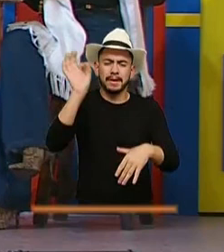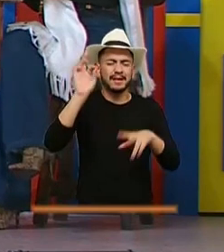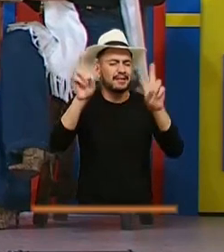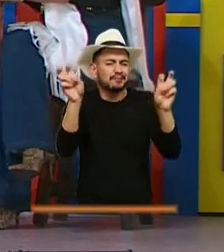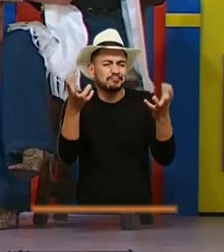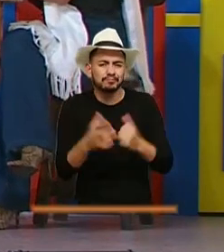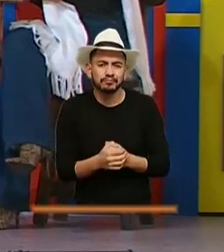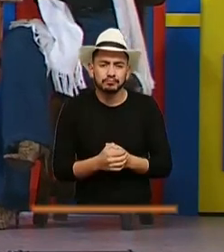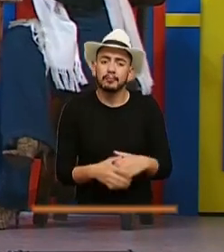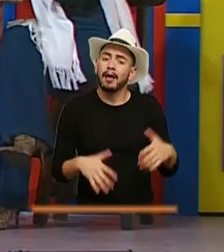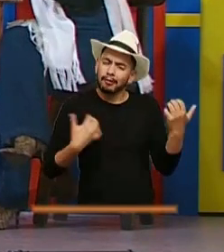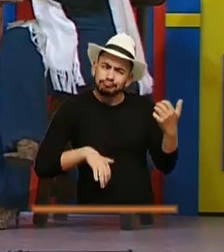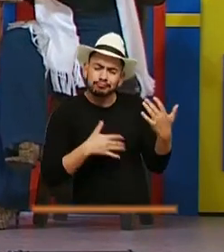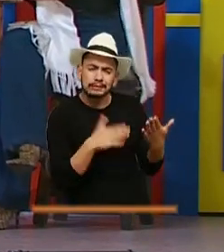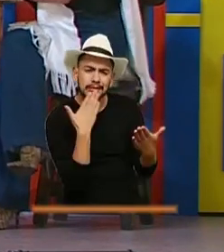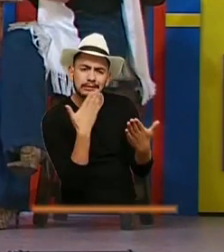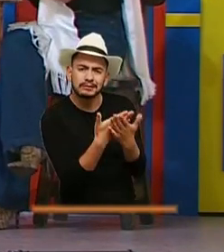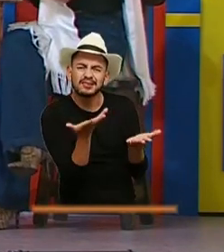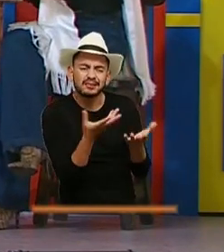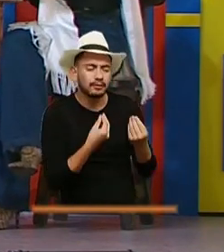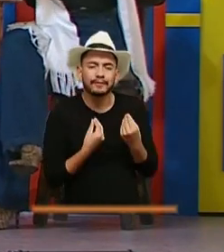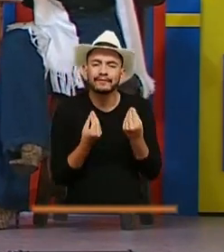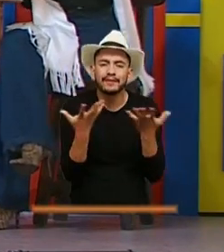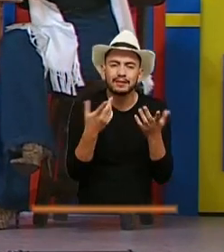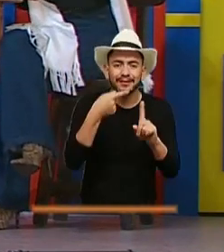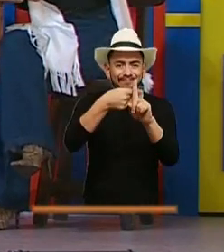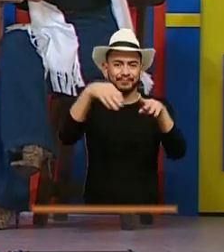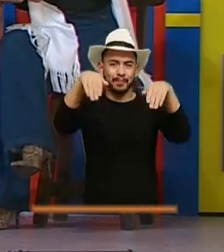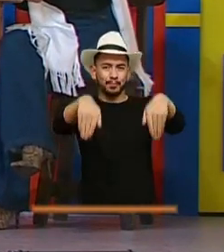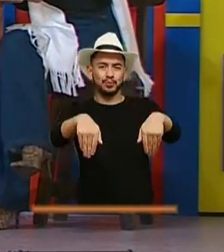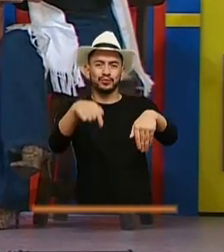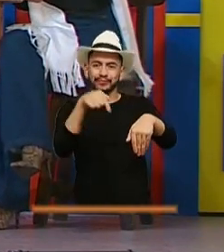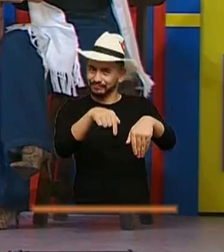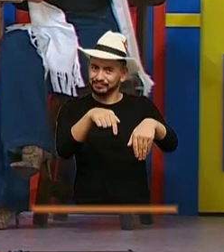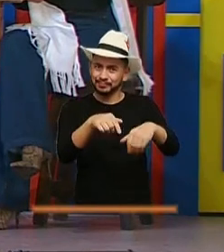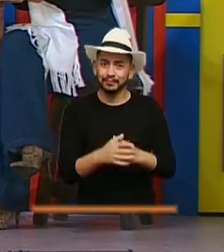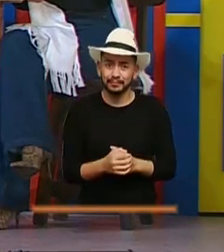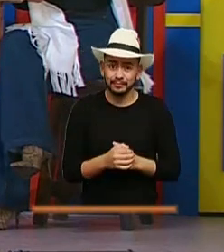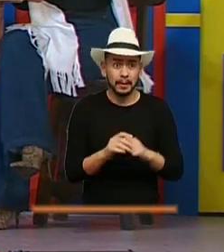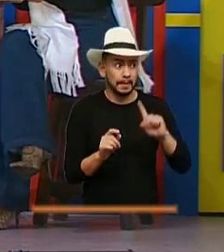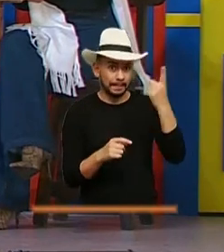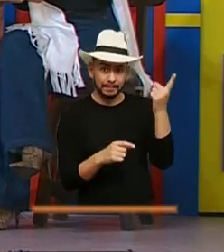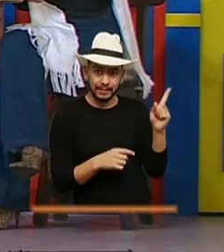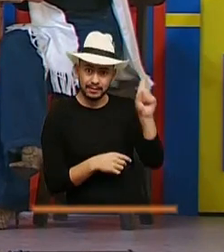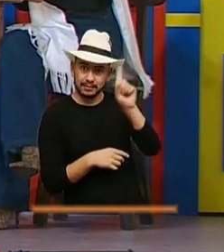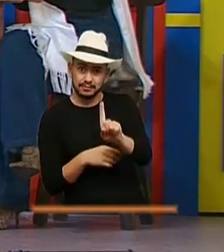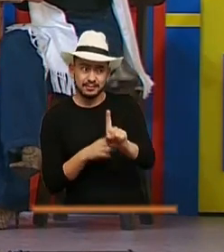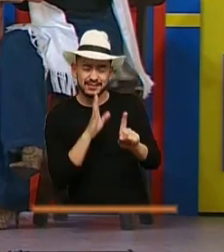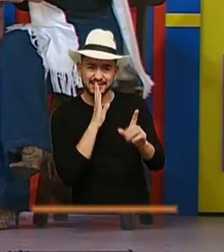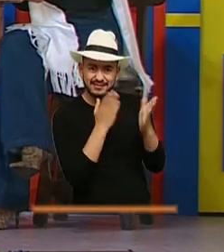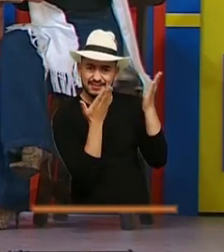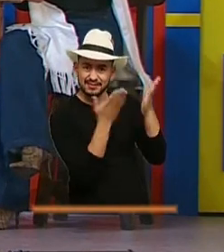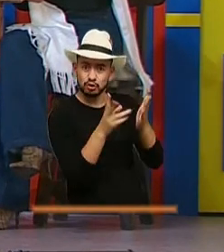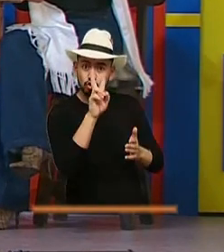lógicamente, de Paisas Trío de Copacabana. Aquí está integrada la primera pareja por Aldo Juliano Campo y el trovador